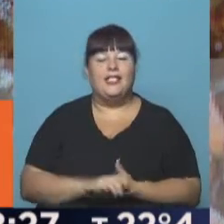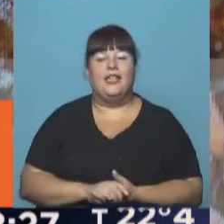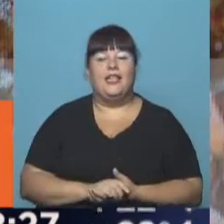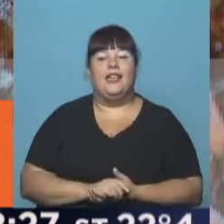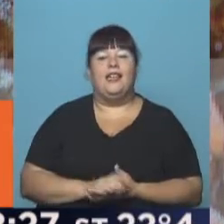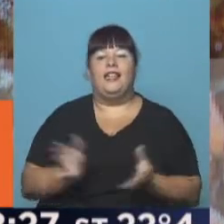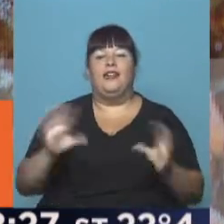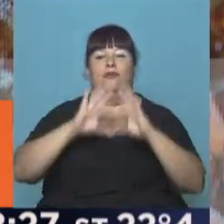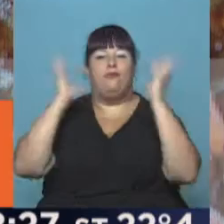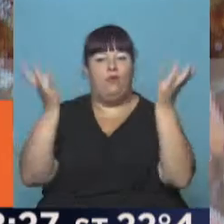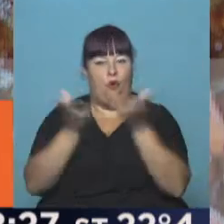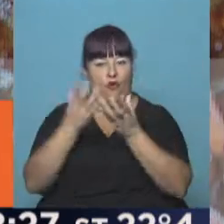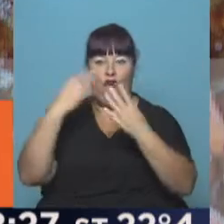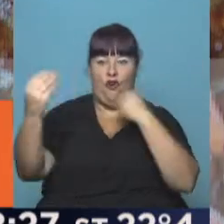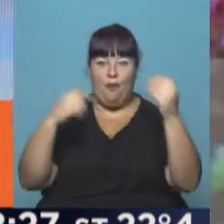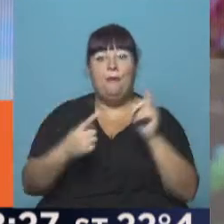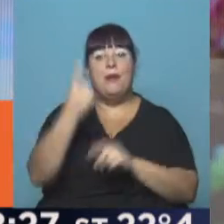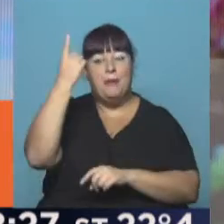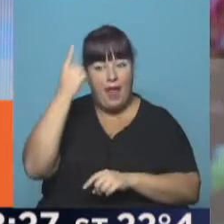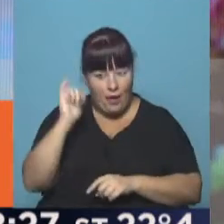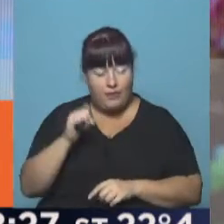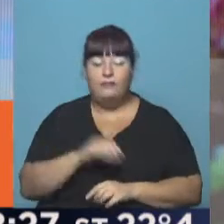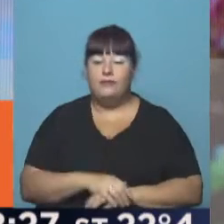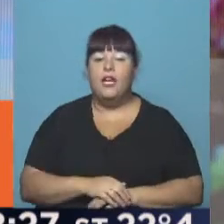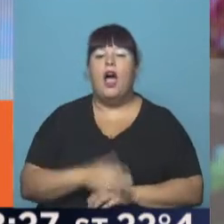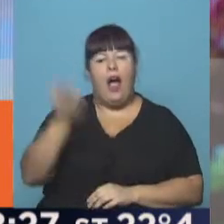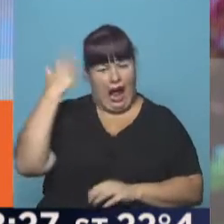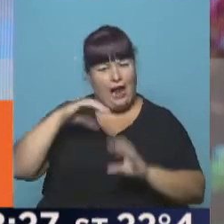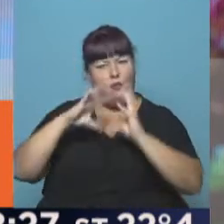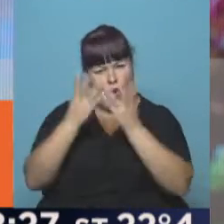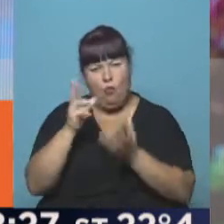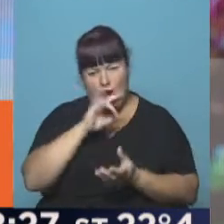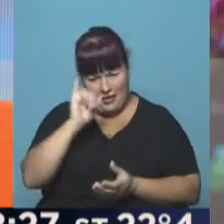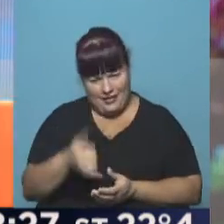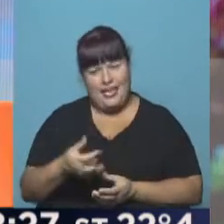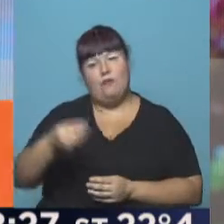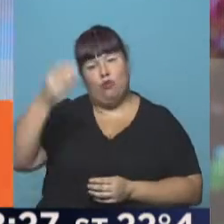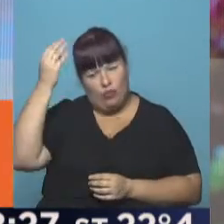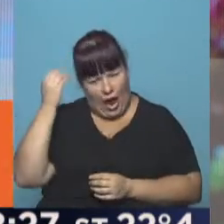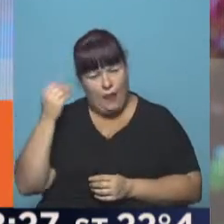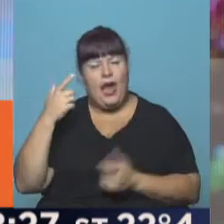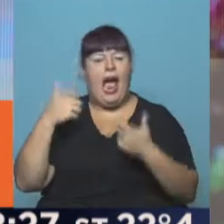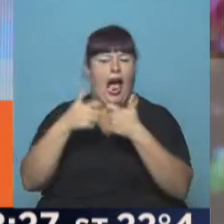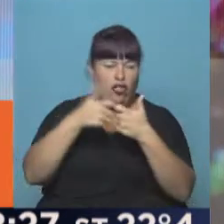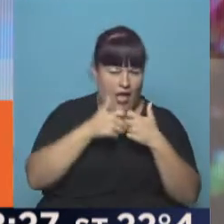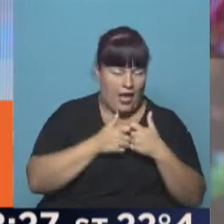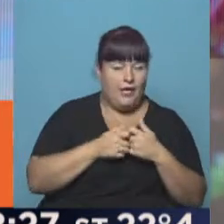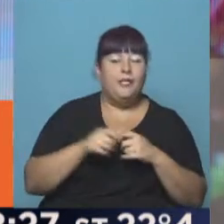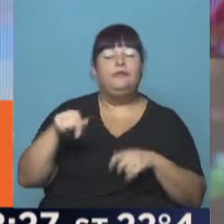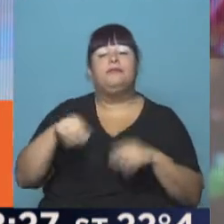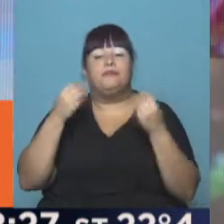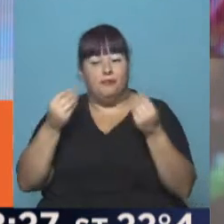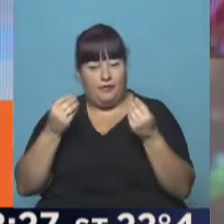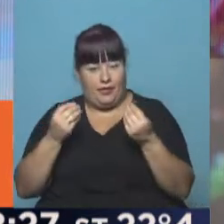una internacional. Por primera vez, ¿verdad? Hubo internacionales de mujeres, ¿no? Muchas veces y hay asociaciones. El asunto